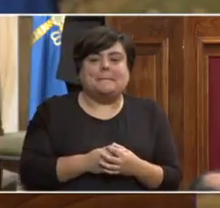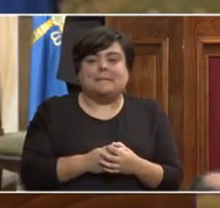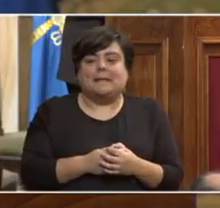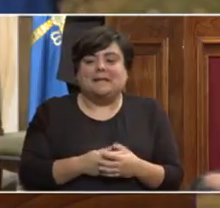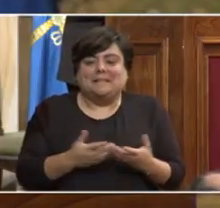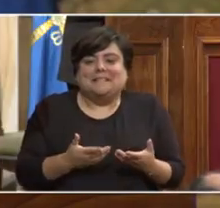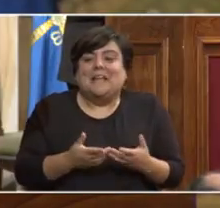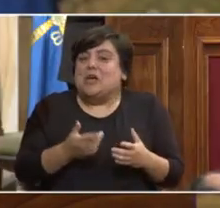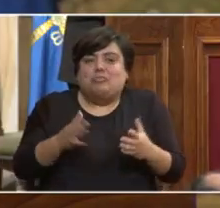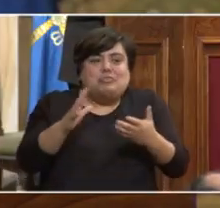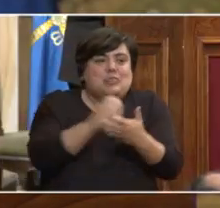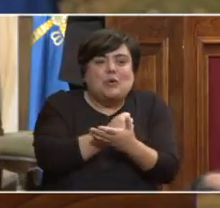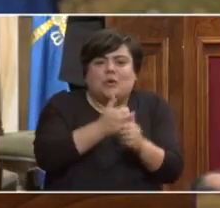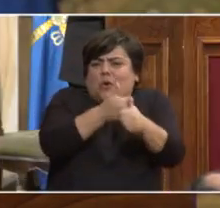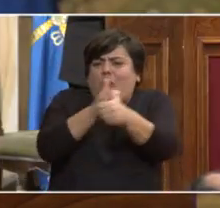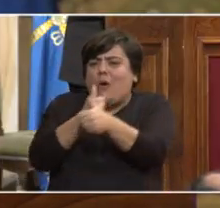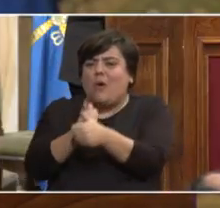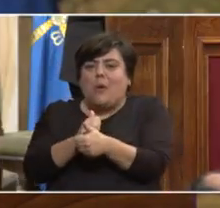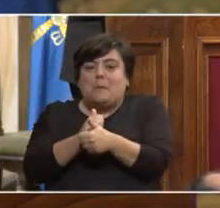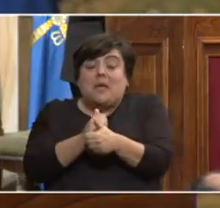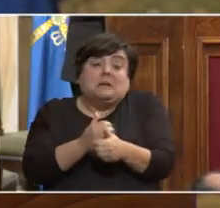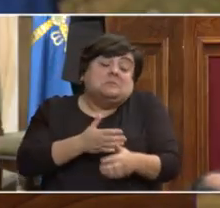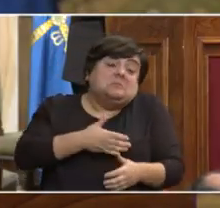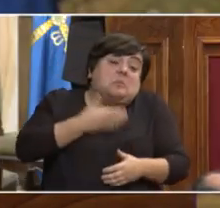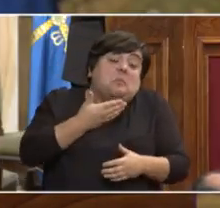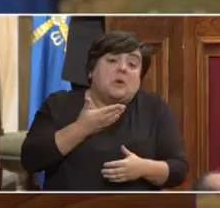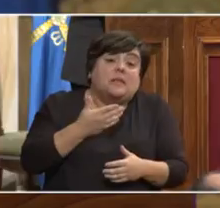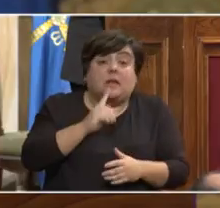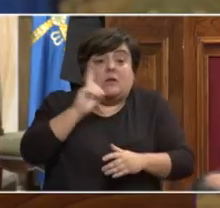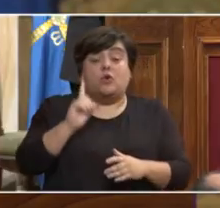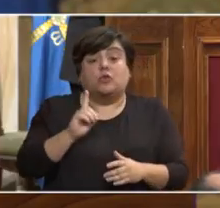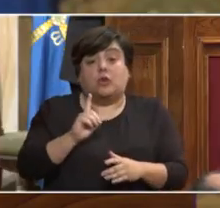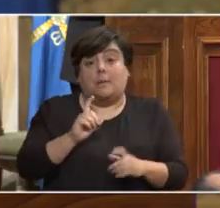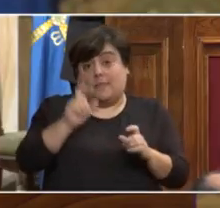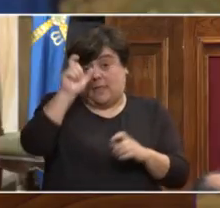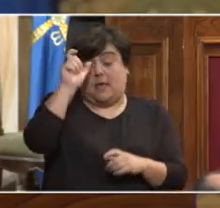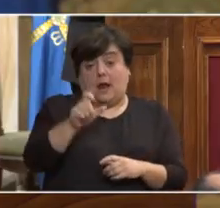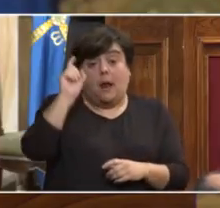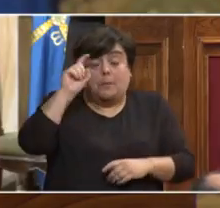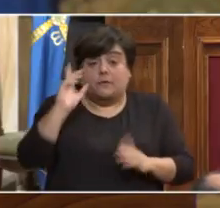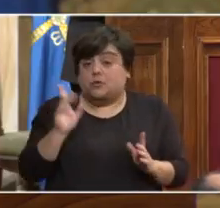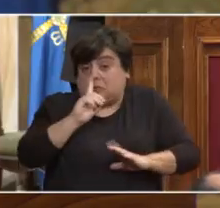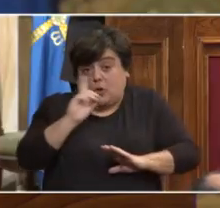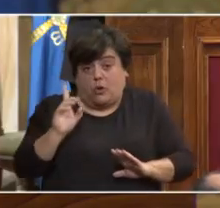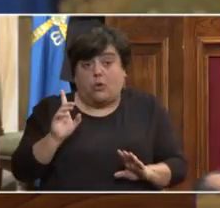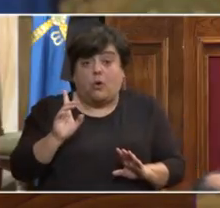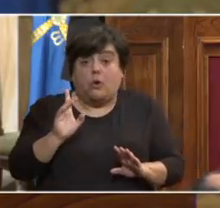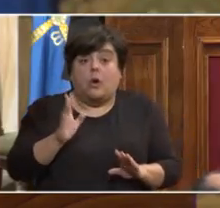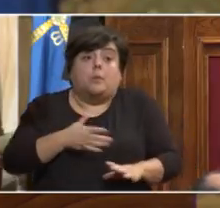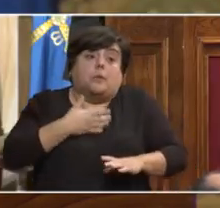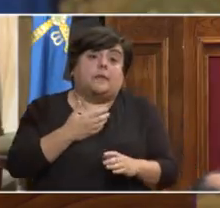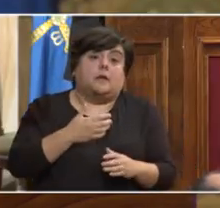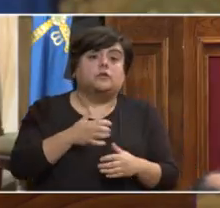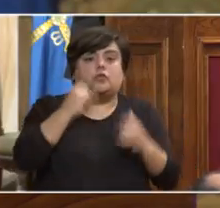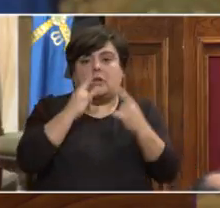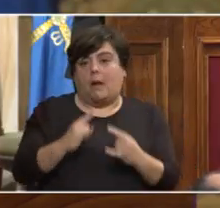Todas estas apropiaciones, no obstante, es probable que no sean directamente imputables al genial compositor, ya que, como todos los que amamos a Mastropiero